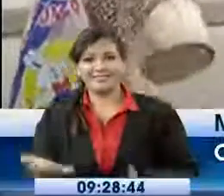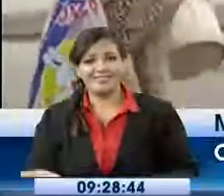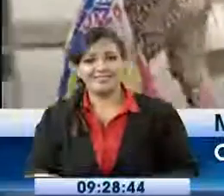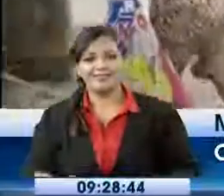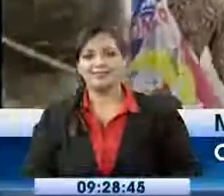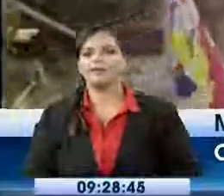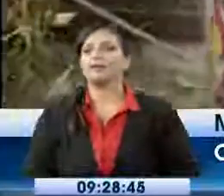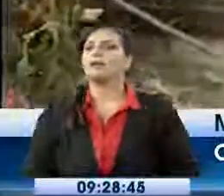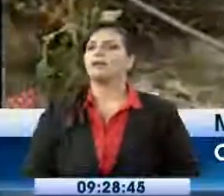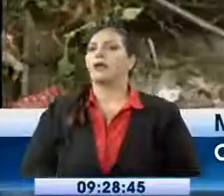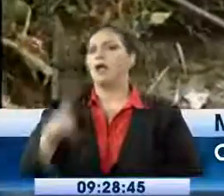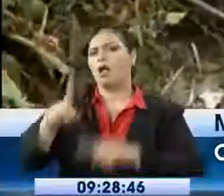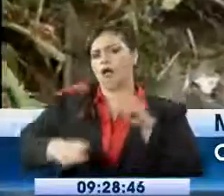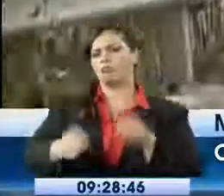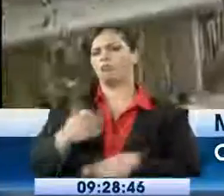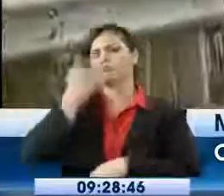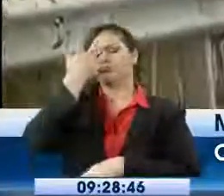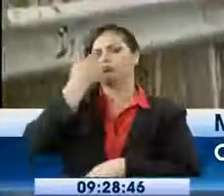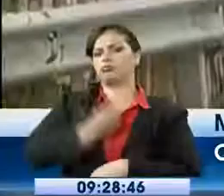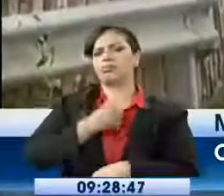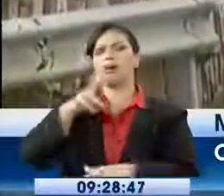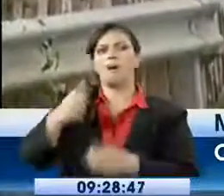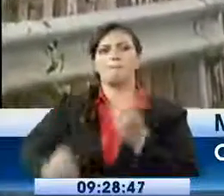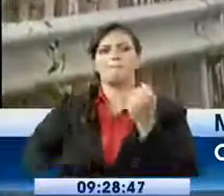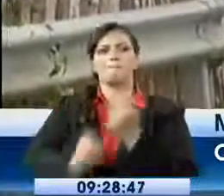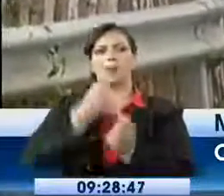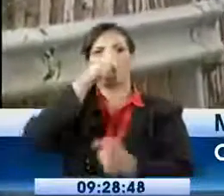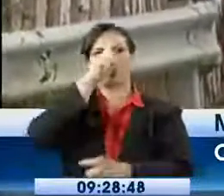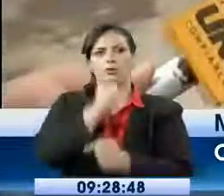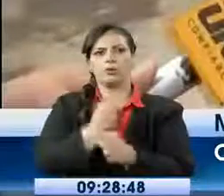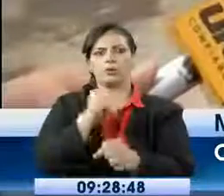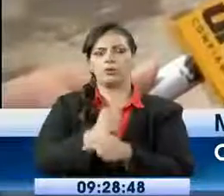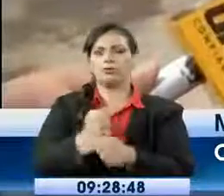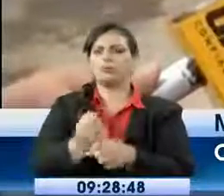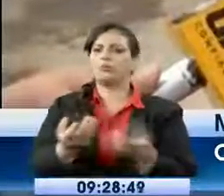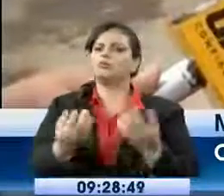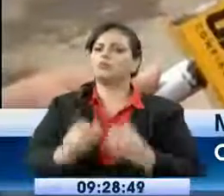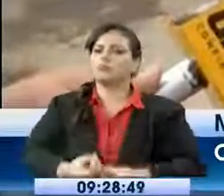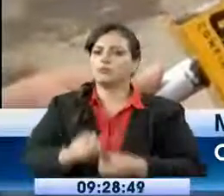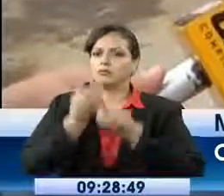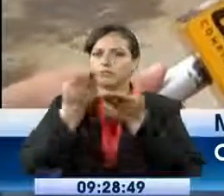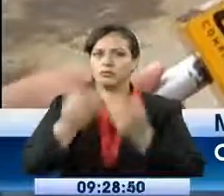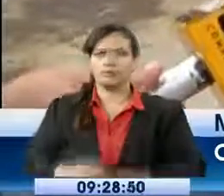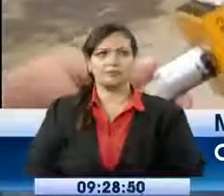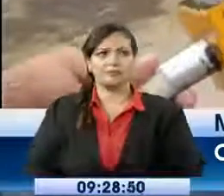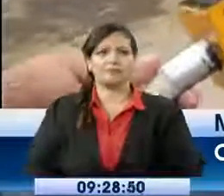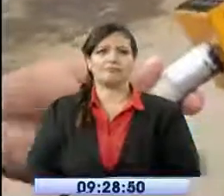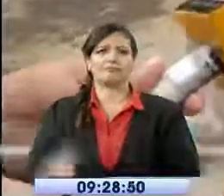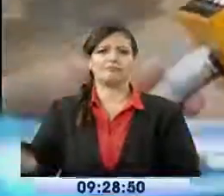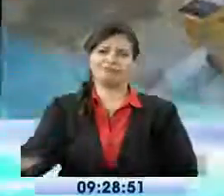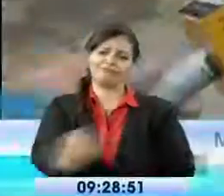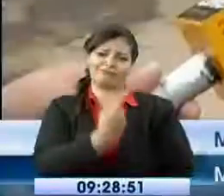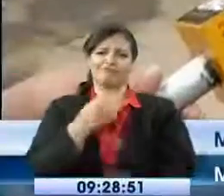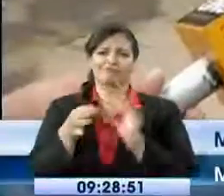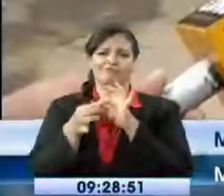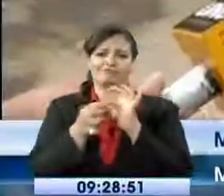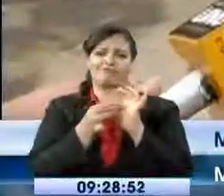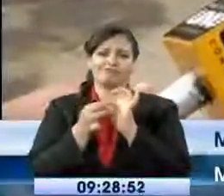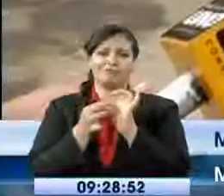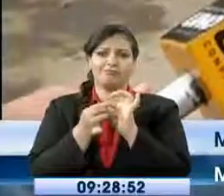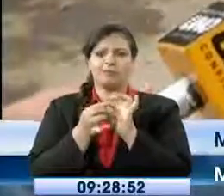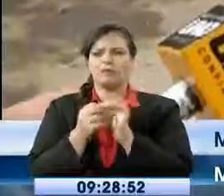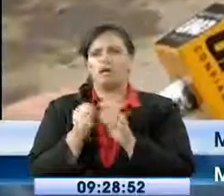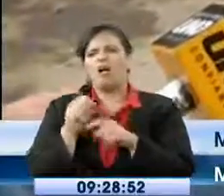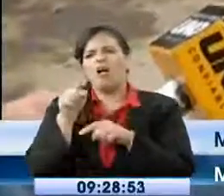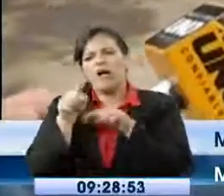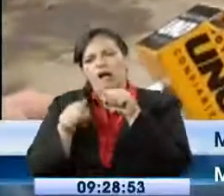proceso comentan que la solidaridad entre vecinos es importante. Nosotros siempre aquí somos unidos, ¿no? No es que a